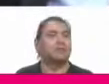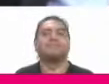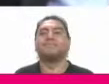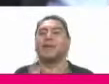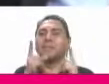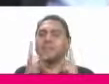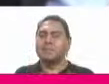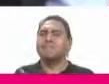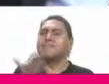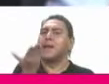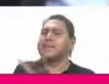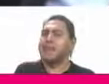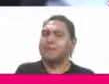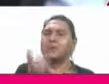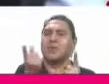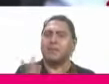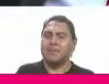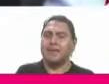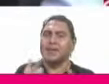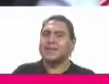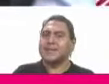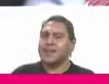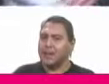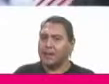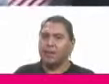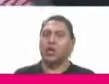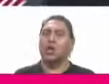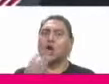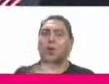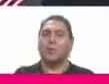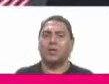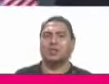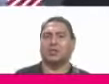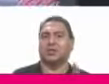Planteamos también la incorporación de un nuevo artículo,